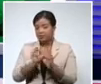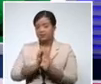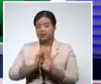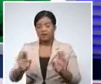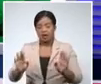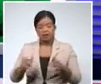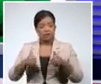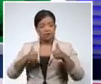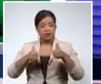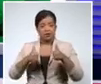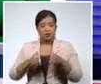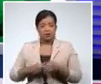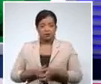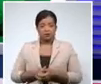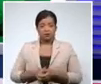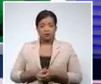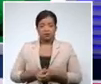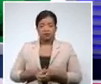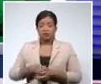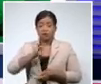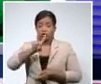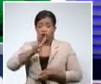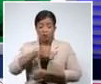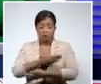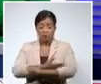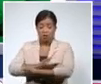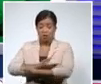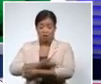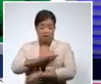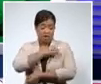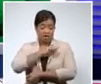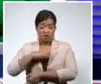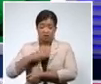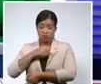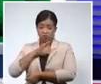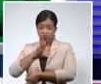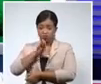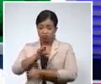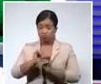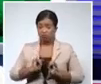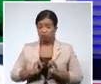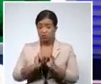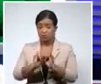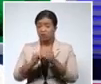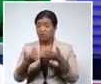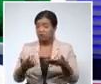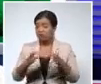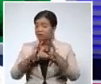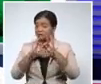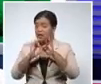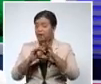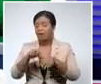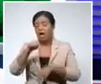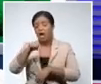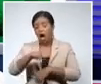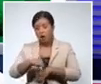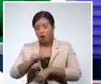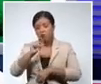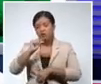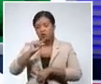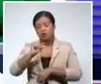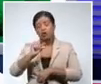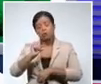recuperado. Y los dos lactantes que ayer habíamos mencionado que estaban graves, pues pasaron a la condición de